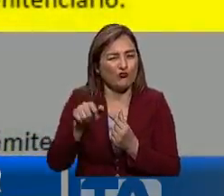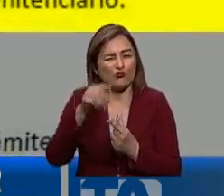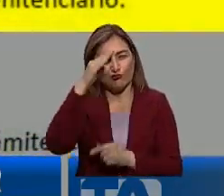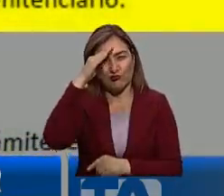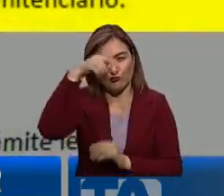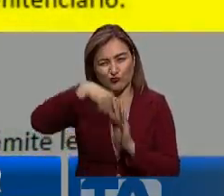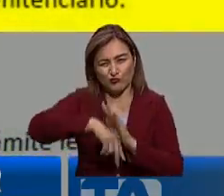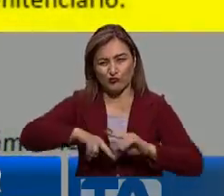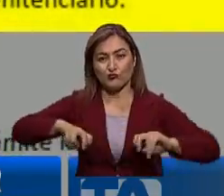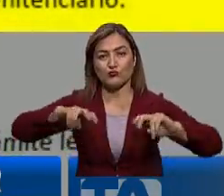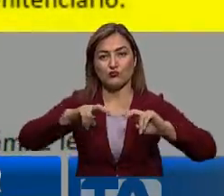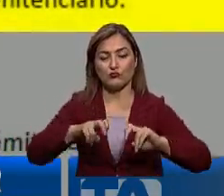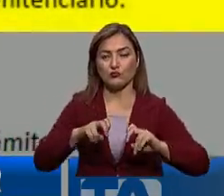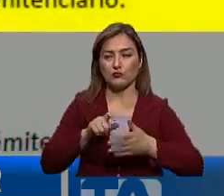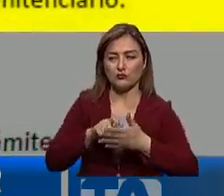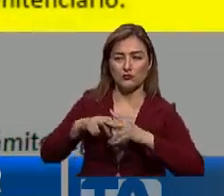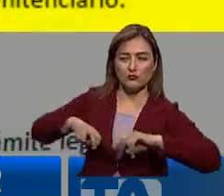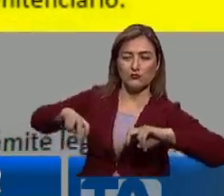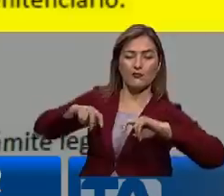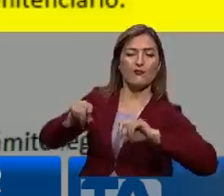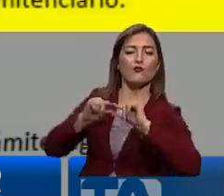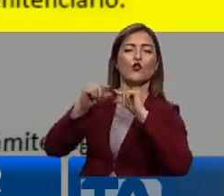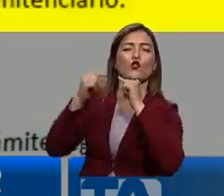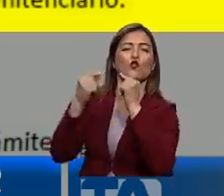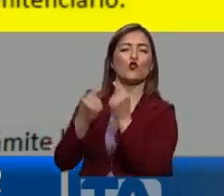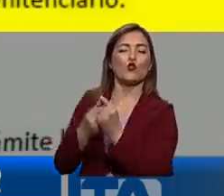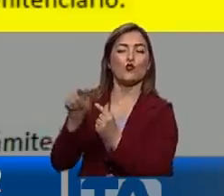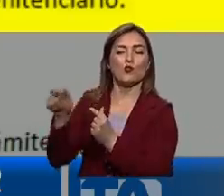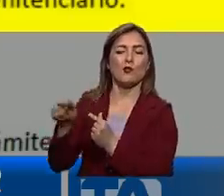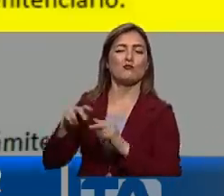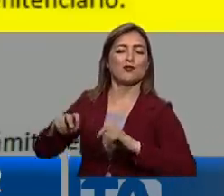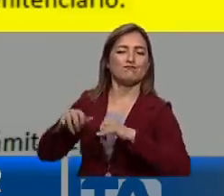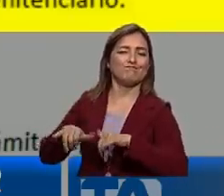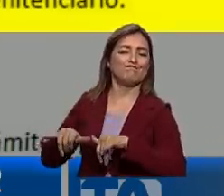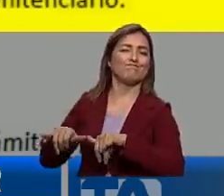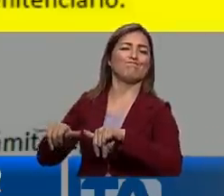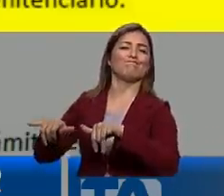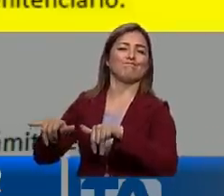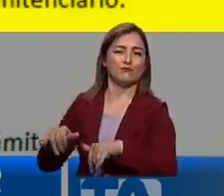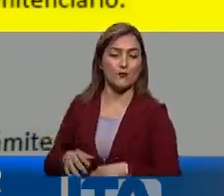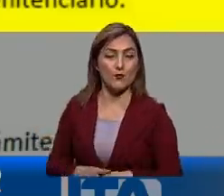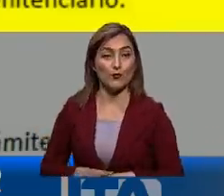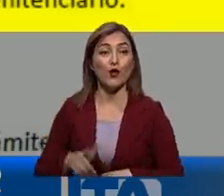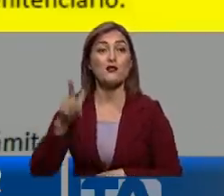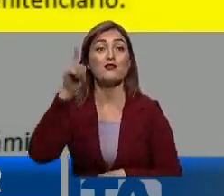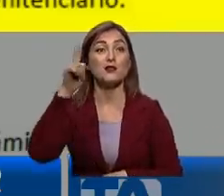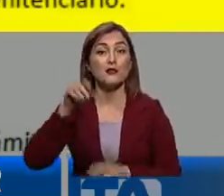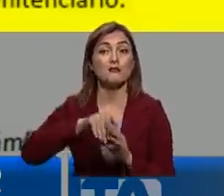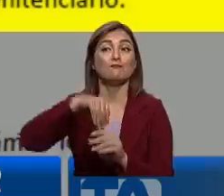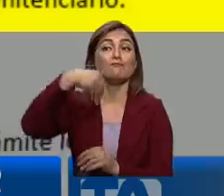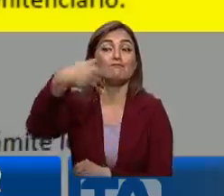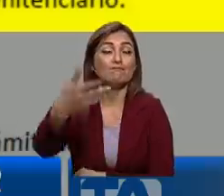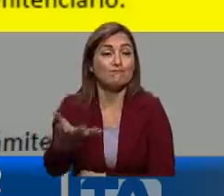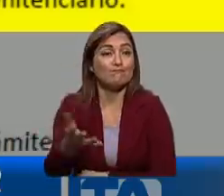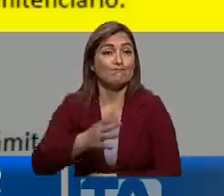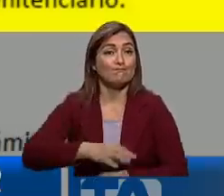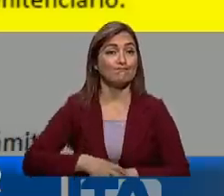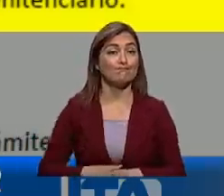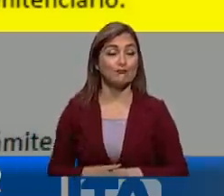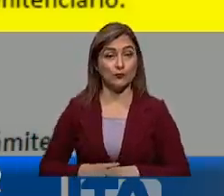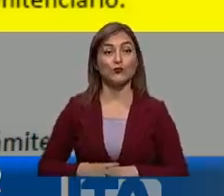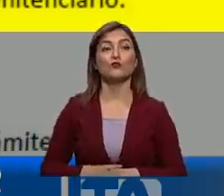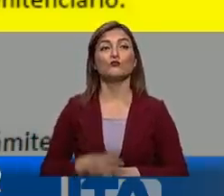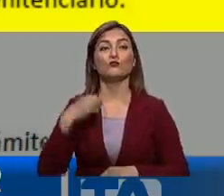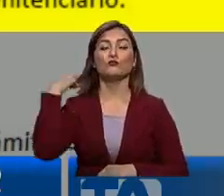con la finalidad de conocer la reestructuración de este grupo de delincuencia organizada, con la salida de su cabecilla y las condiciones que se le